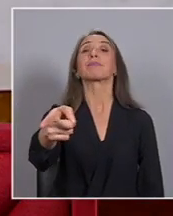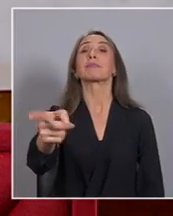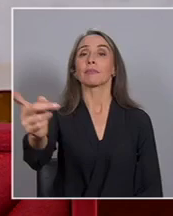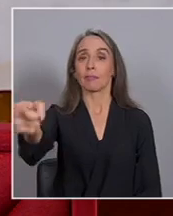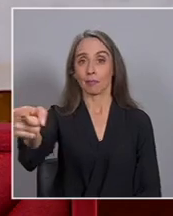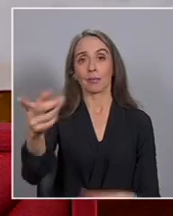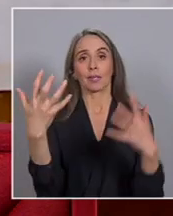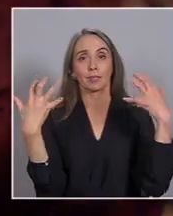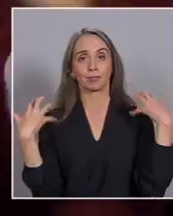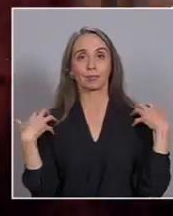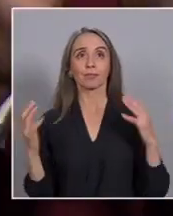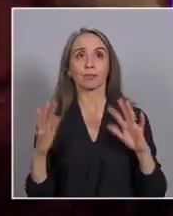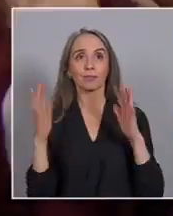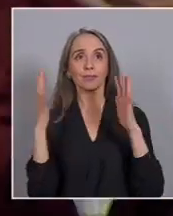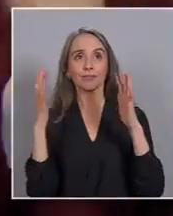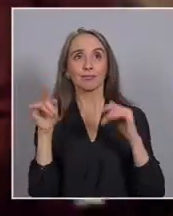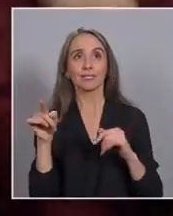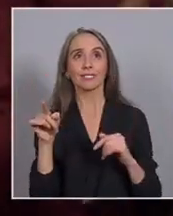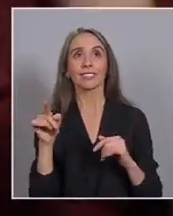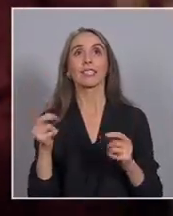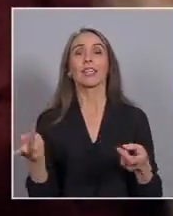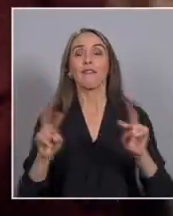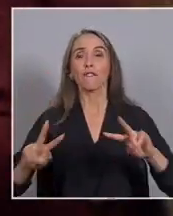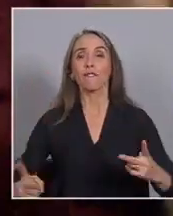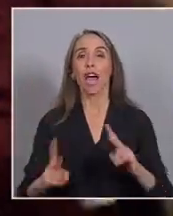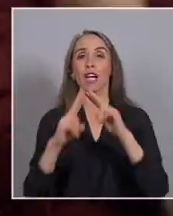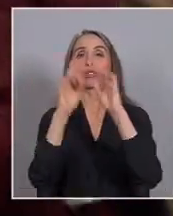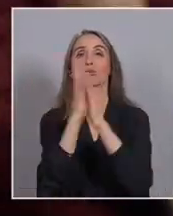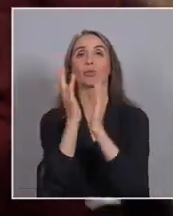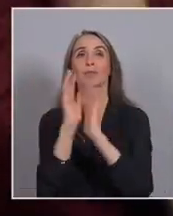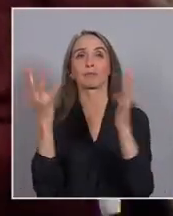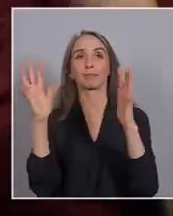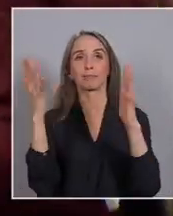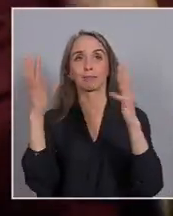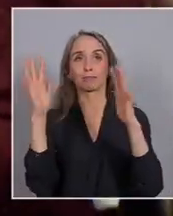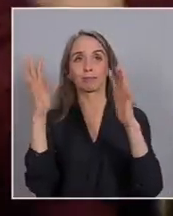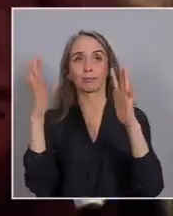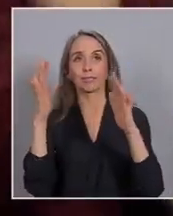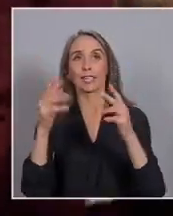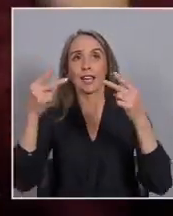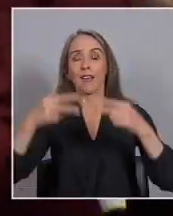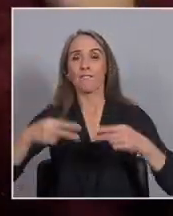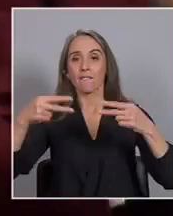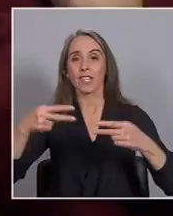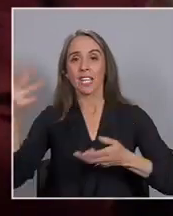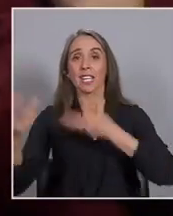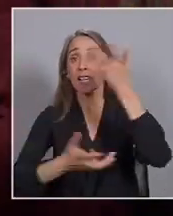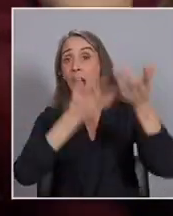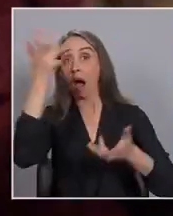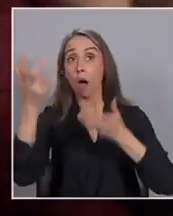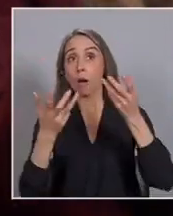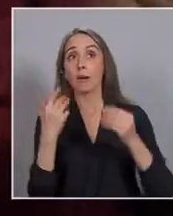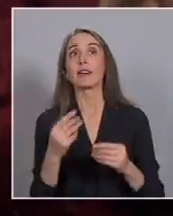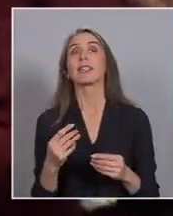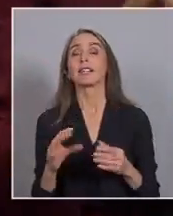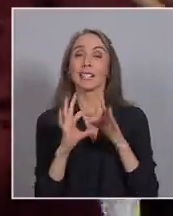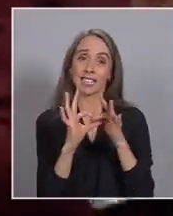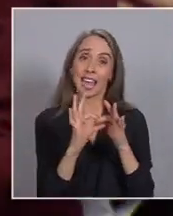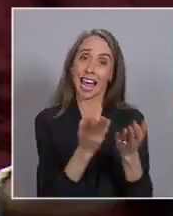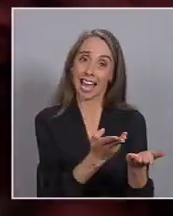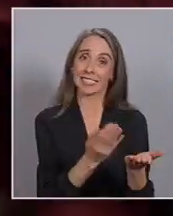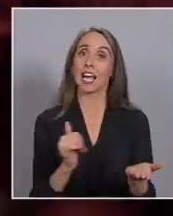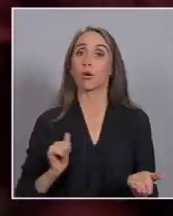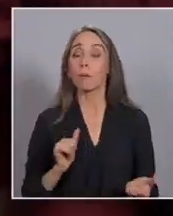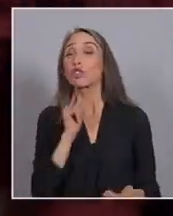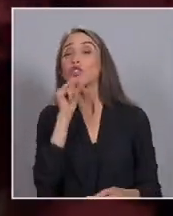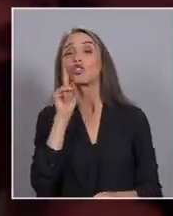hacerse cargo de la reconstrucción de Viña, logramos cumplir. Y aprovecho de agradecer, que